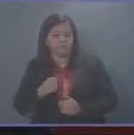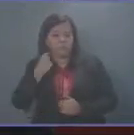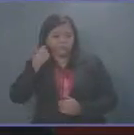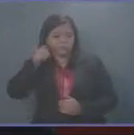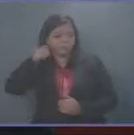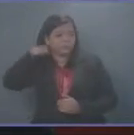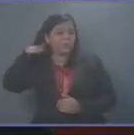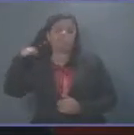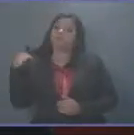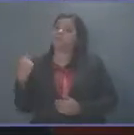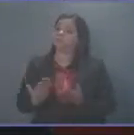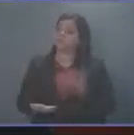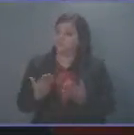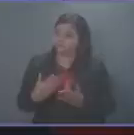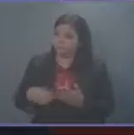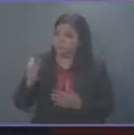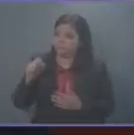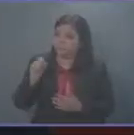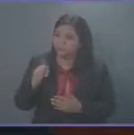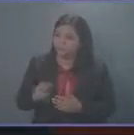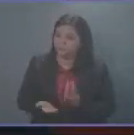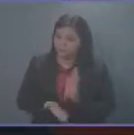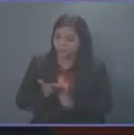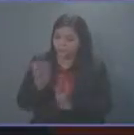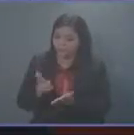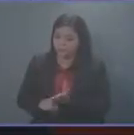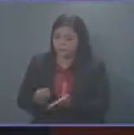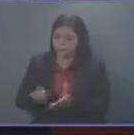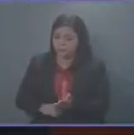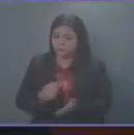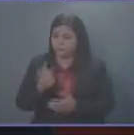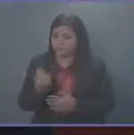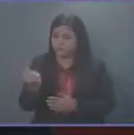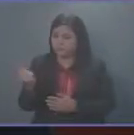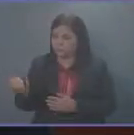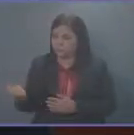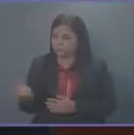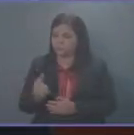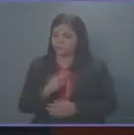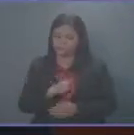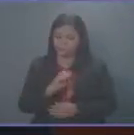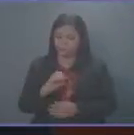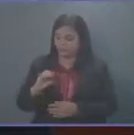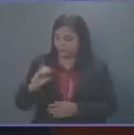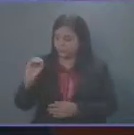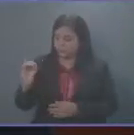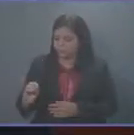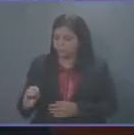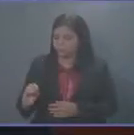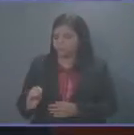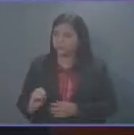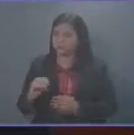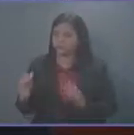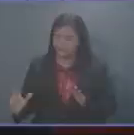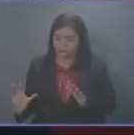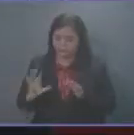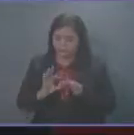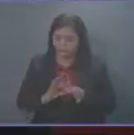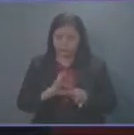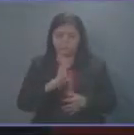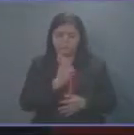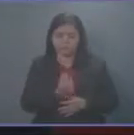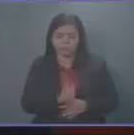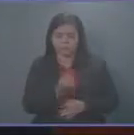que ha existido un aumento en la contratación de personal en un 100% con relación al número inicial de